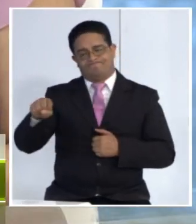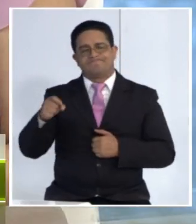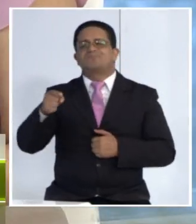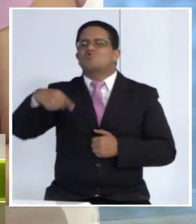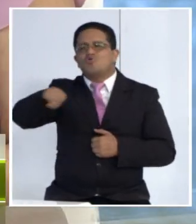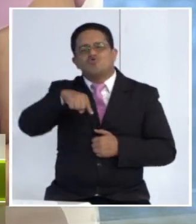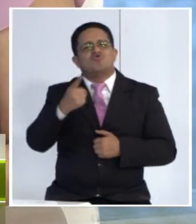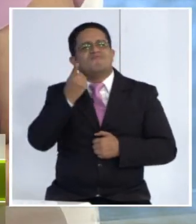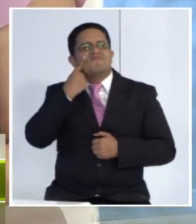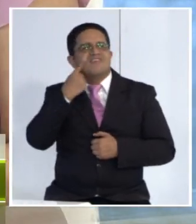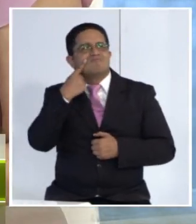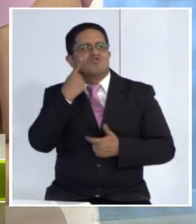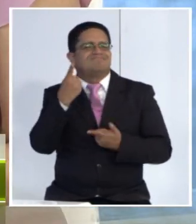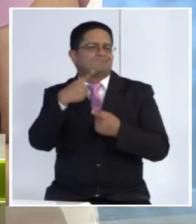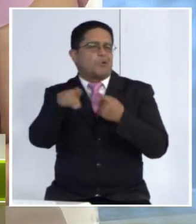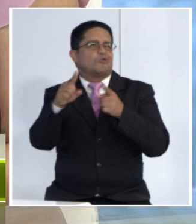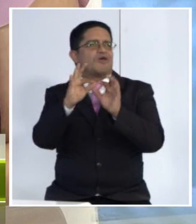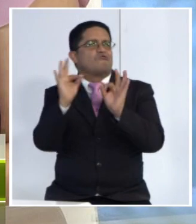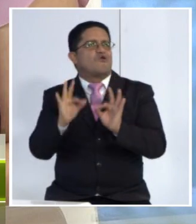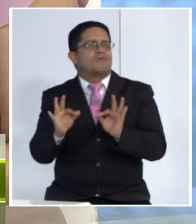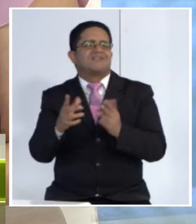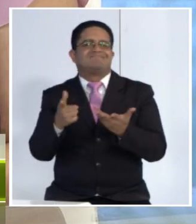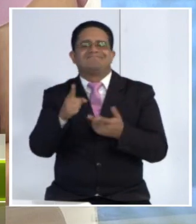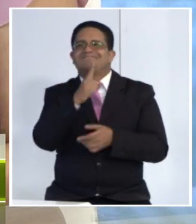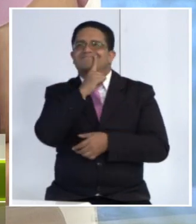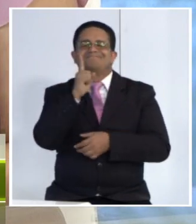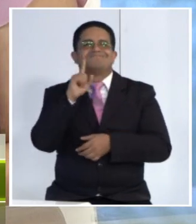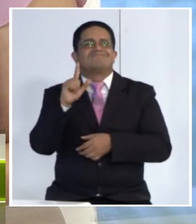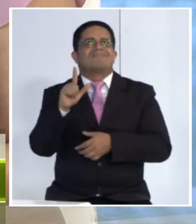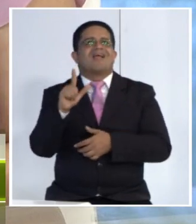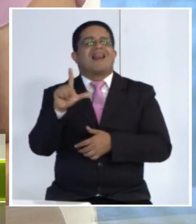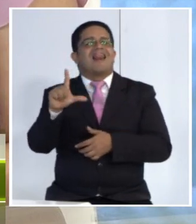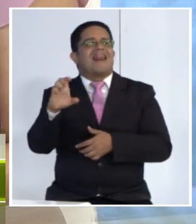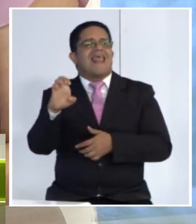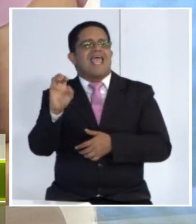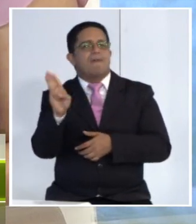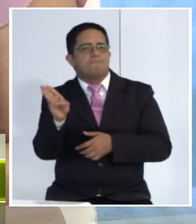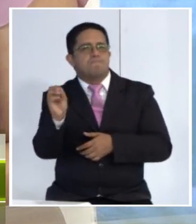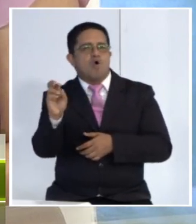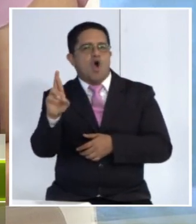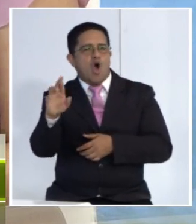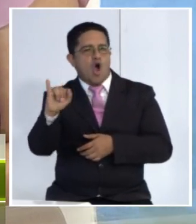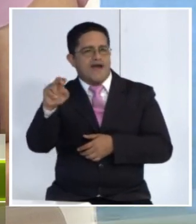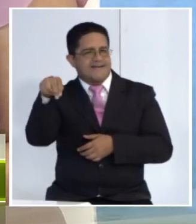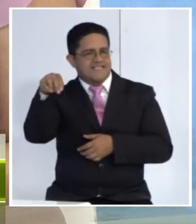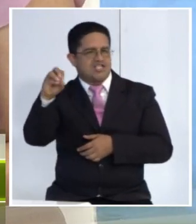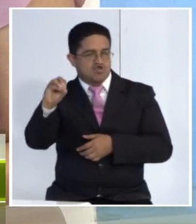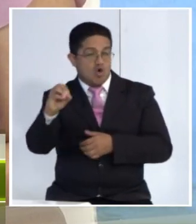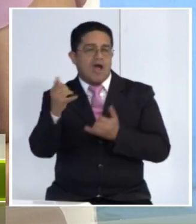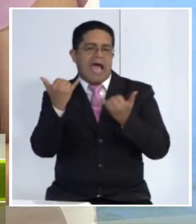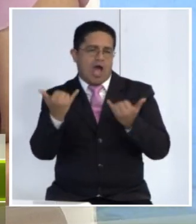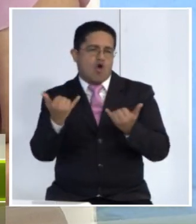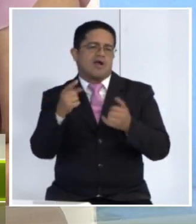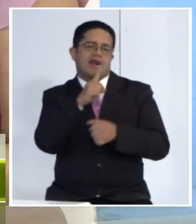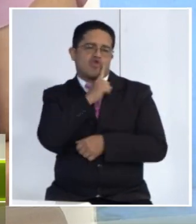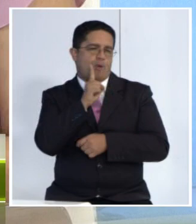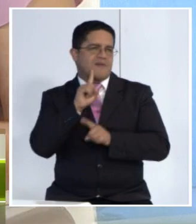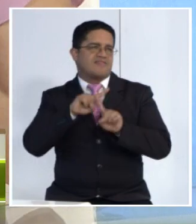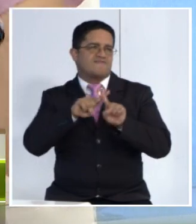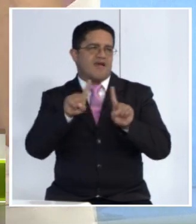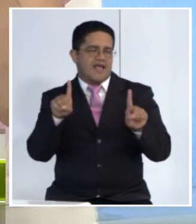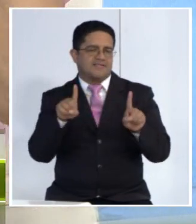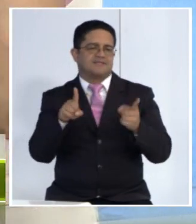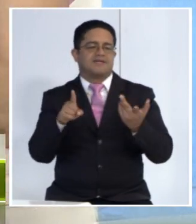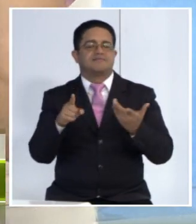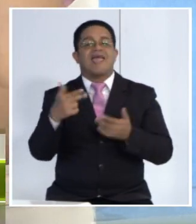escuchado de otras maneras. Sí. Lo hemos escuchado también como labio leporino. Hoy en Sí. día le llamamos labio y paladar hendido. Sí. Y además,